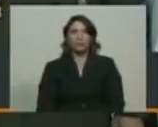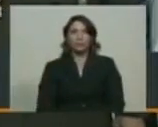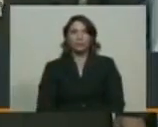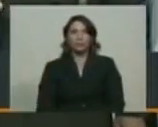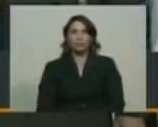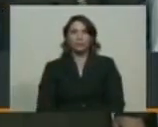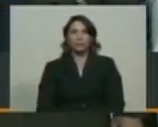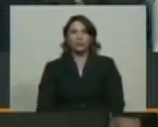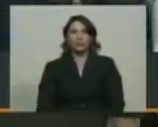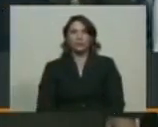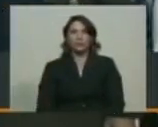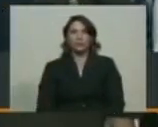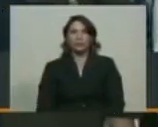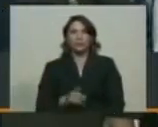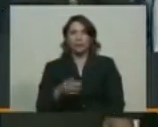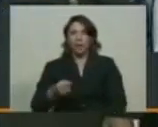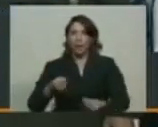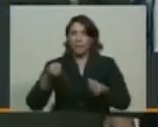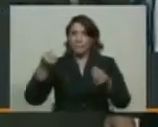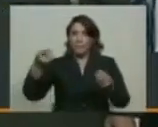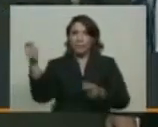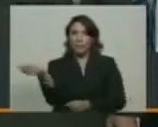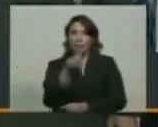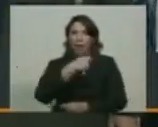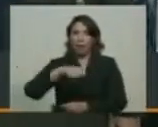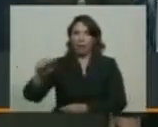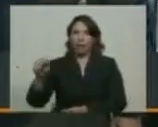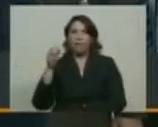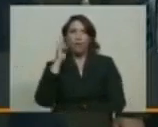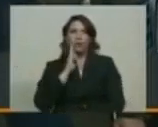cuando le entregué esta espada de Bolívar,